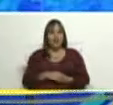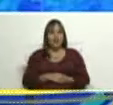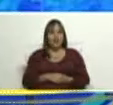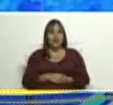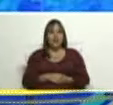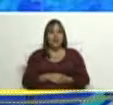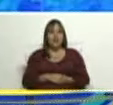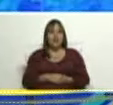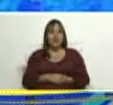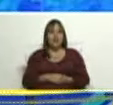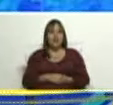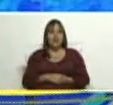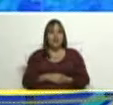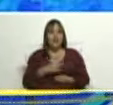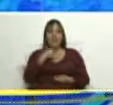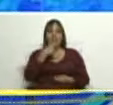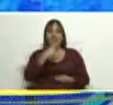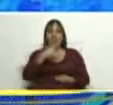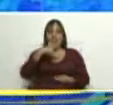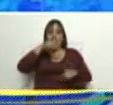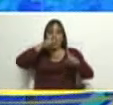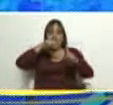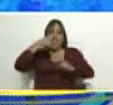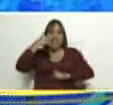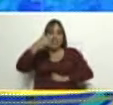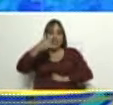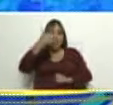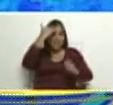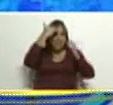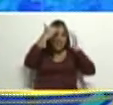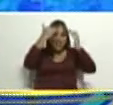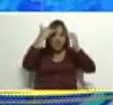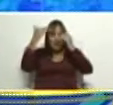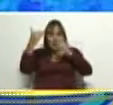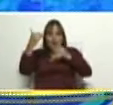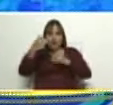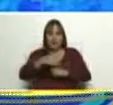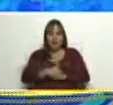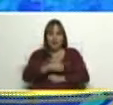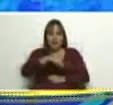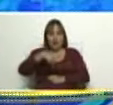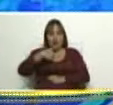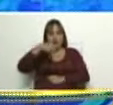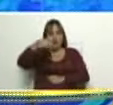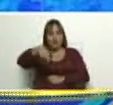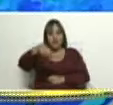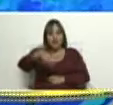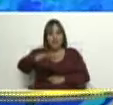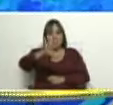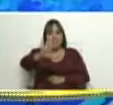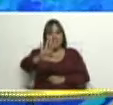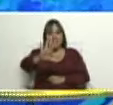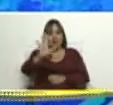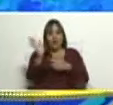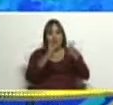Bueno, mi saludo. Aquí estamos, pues. 5 de marzo, 11 años